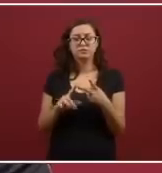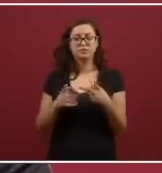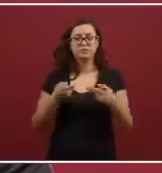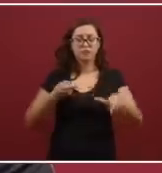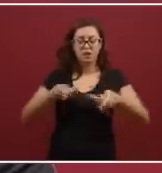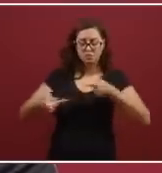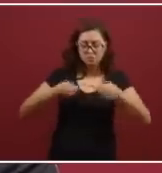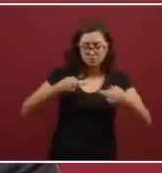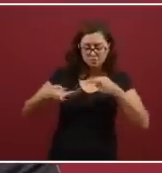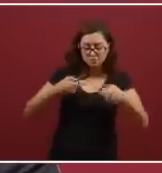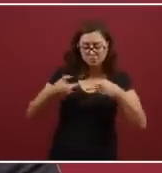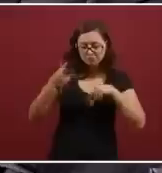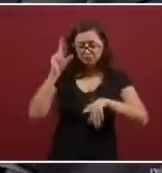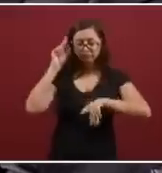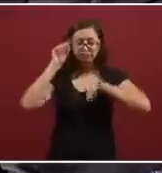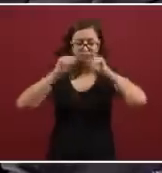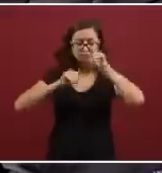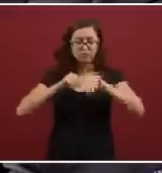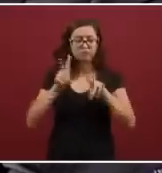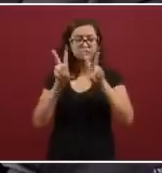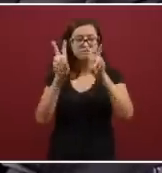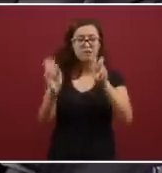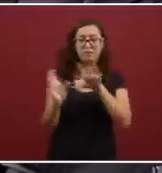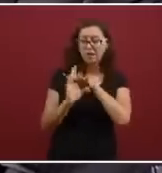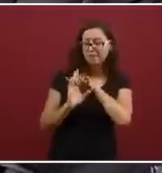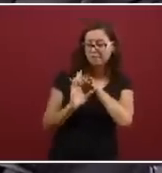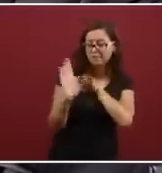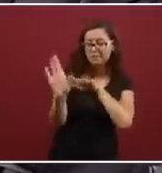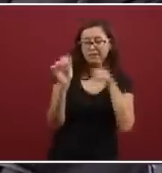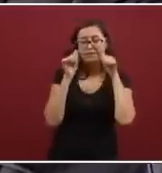atender el fenómeno migratorio.